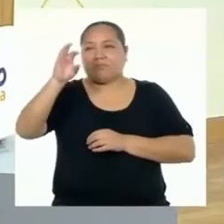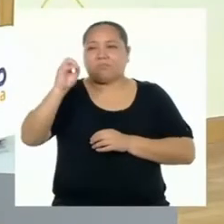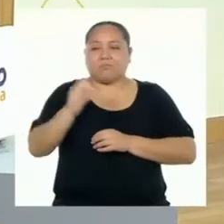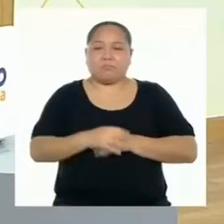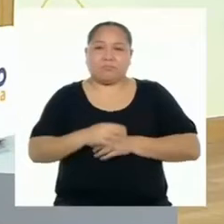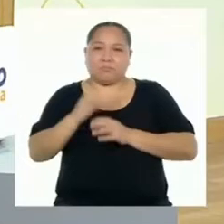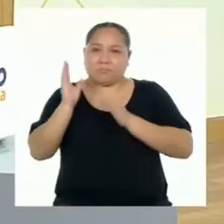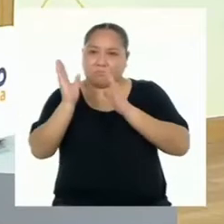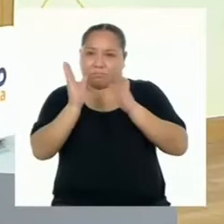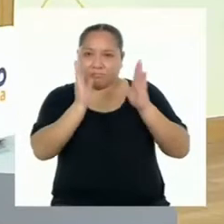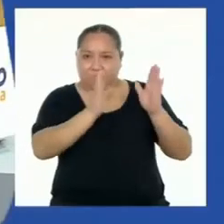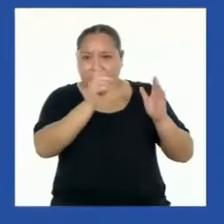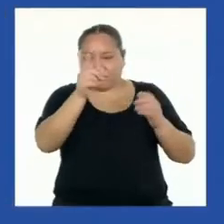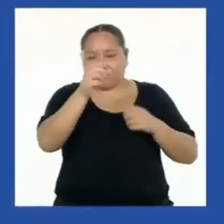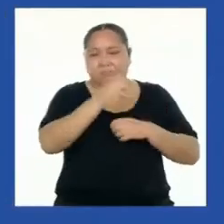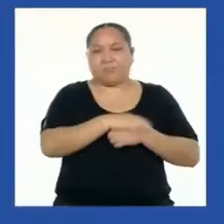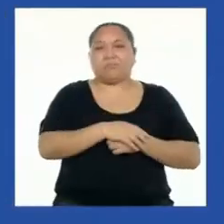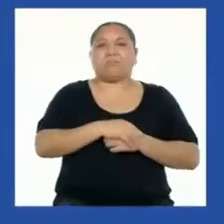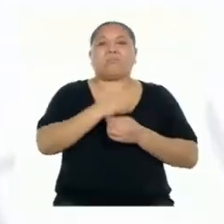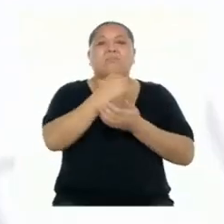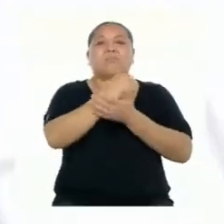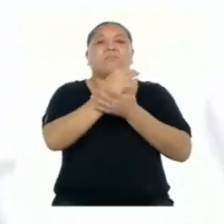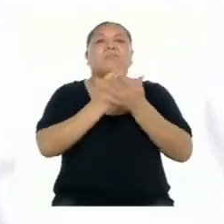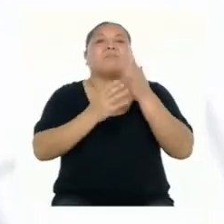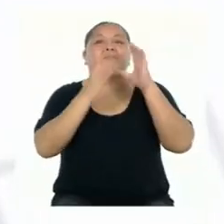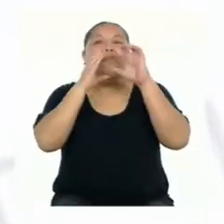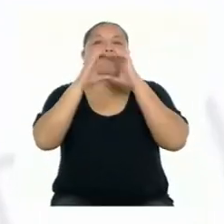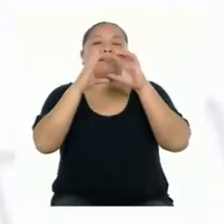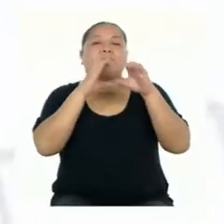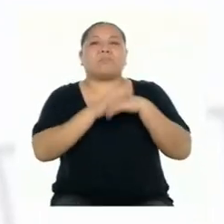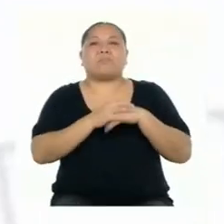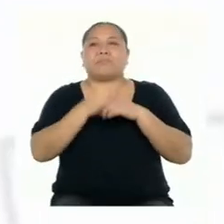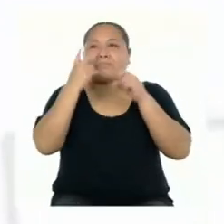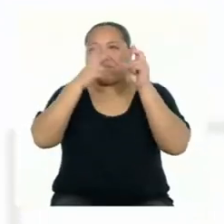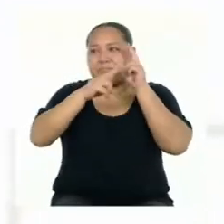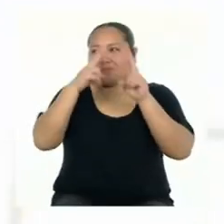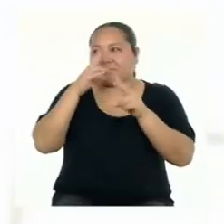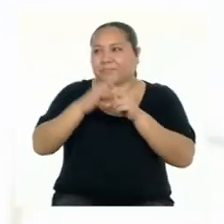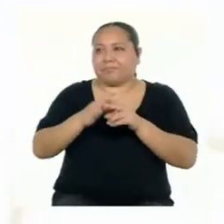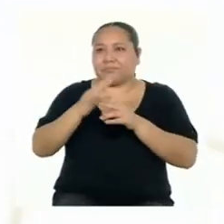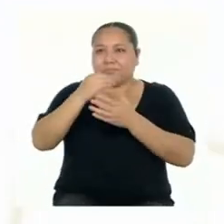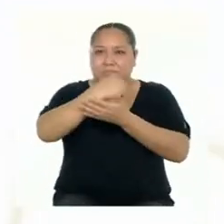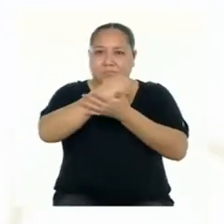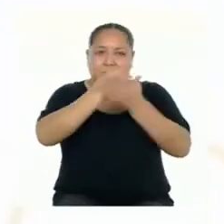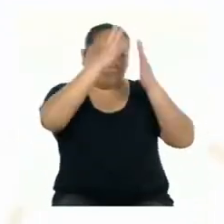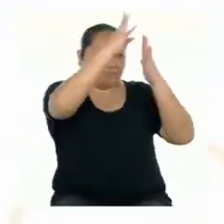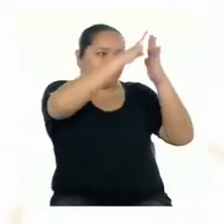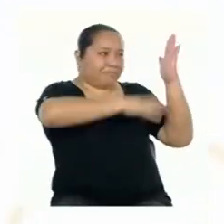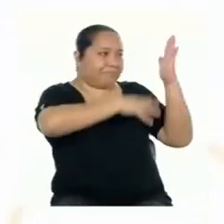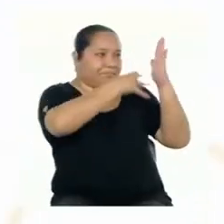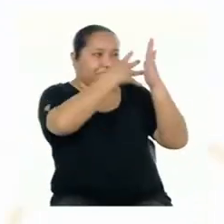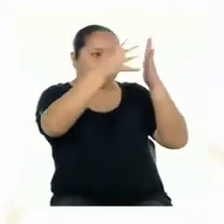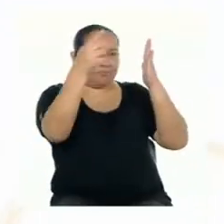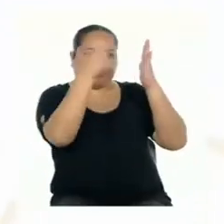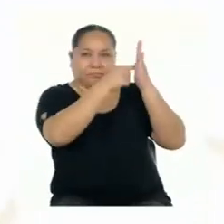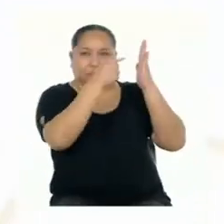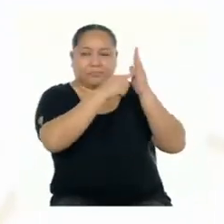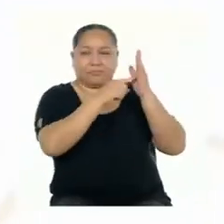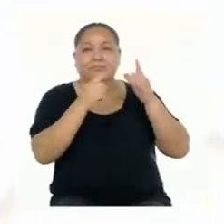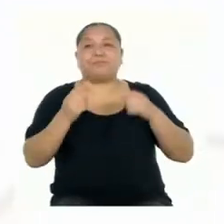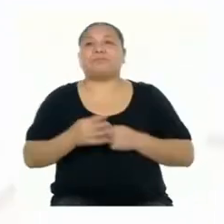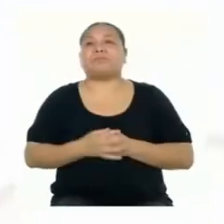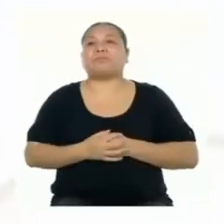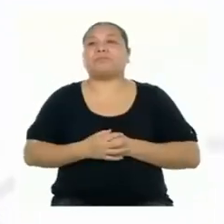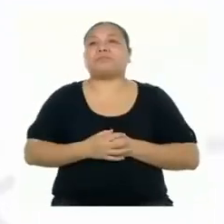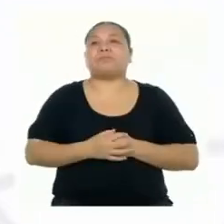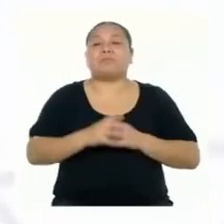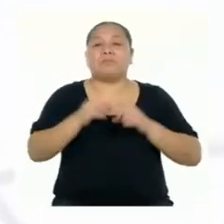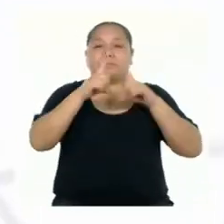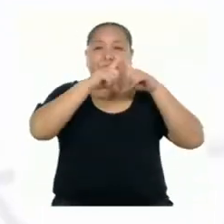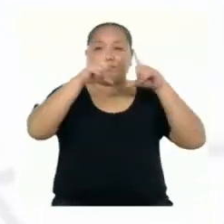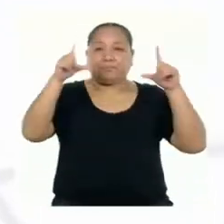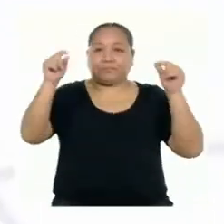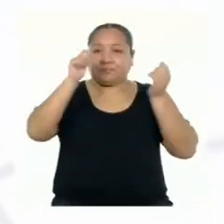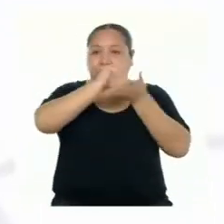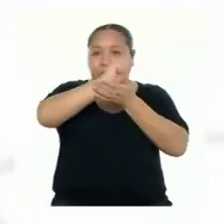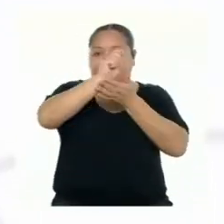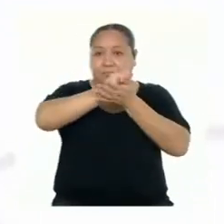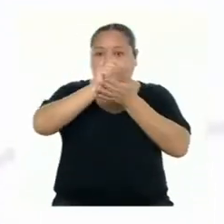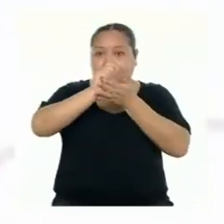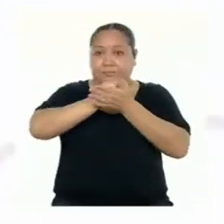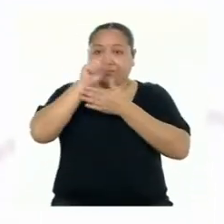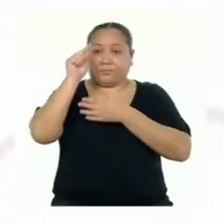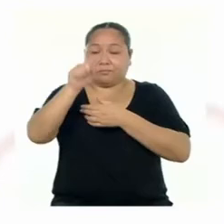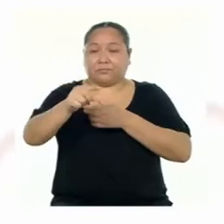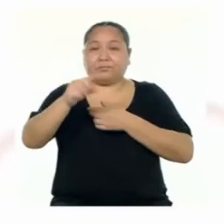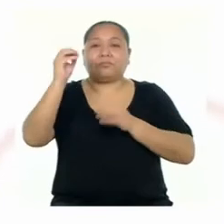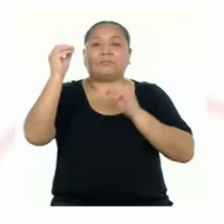el área de comunicación. Vamos a dar los criterios para esta actividad. En este caso, el párrafo que elabores debe